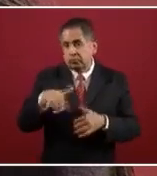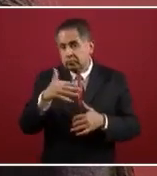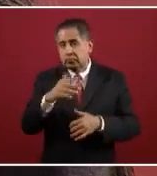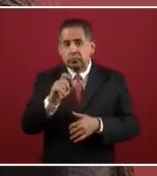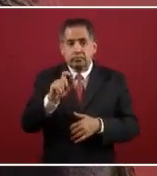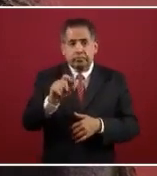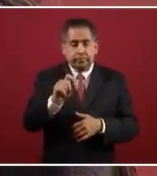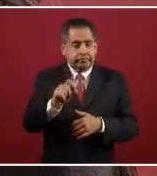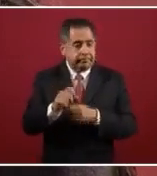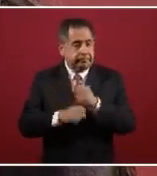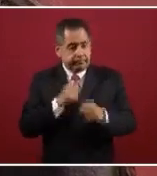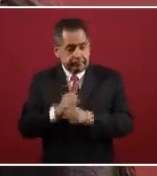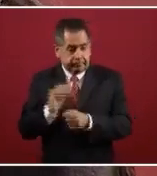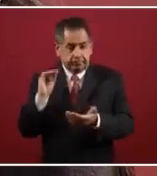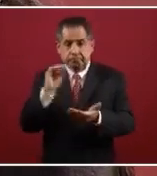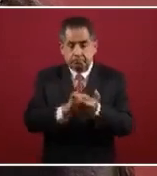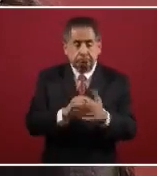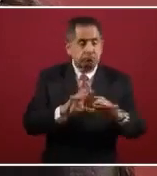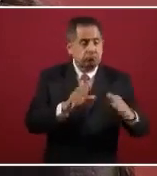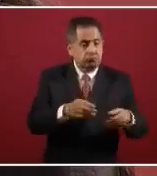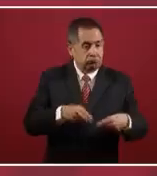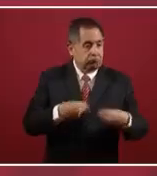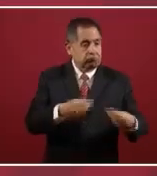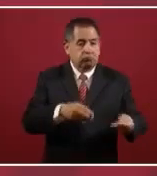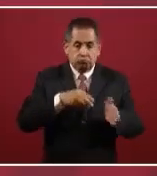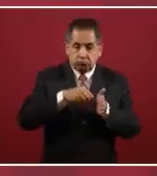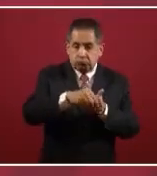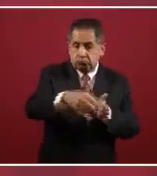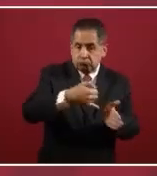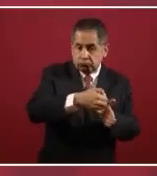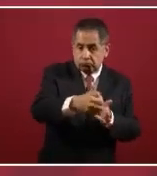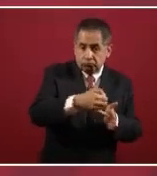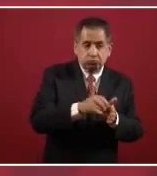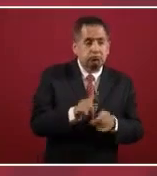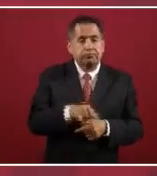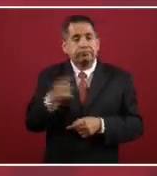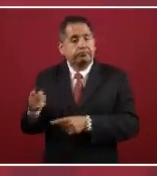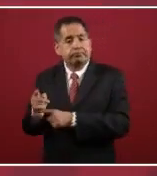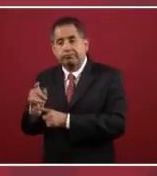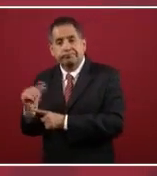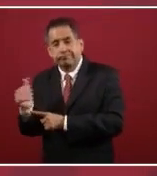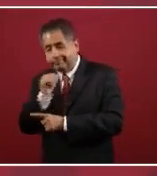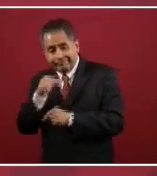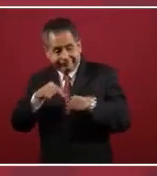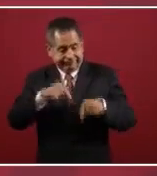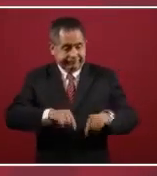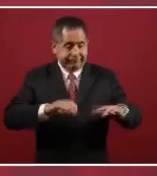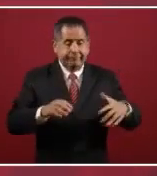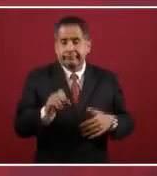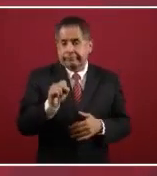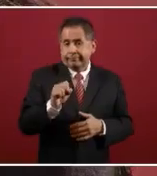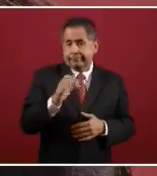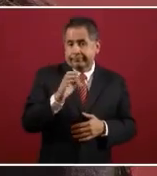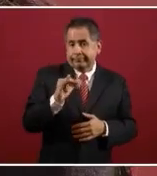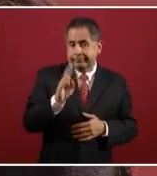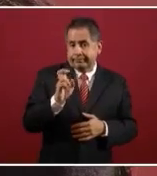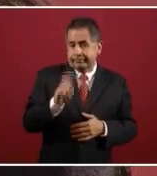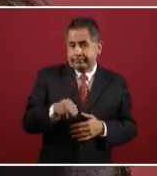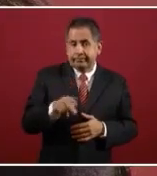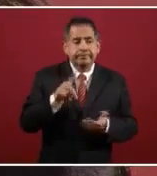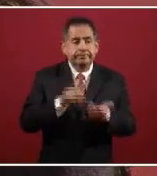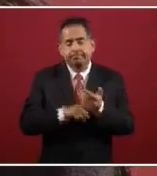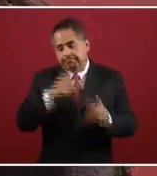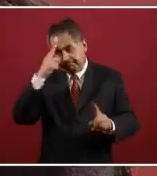está en SADER. Decirles que está en la Secretaría de Bienestar porque el corazón del programa son